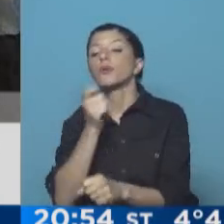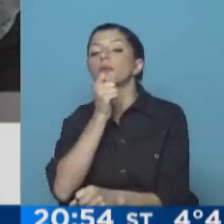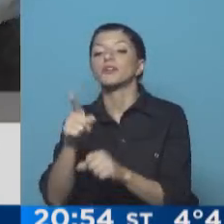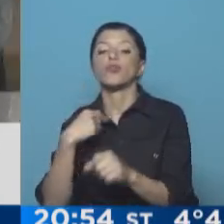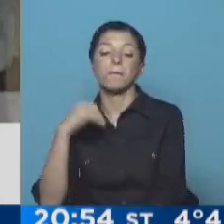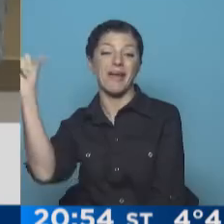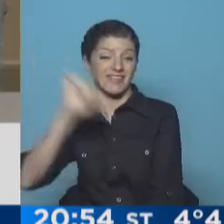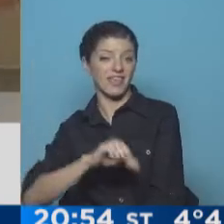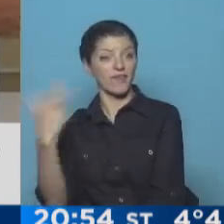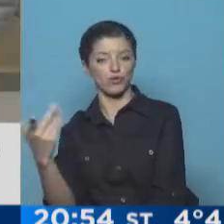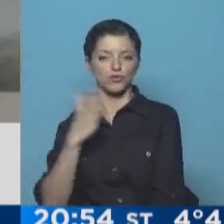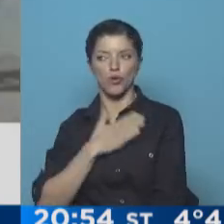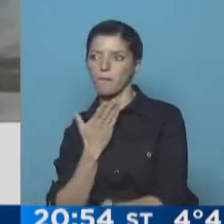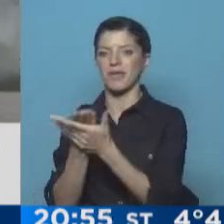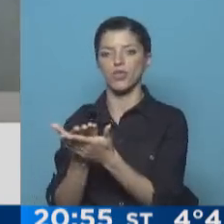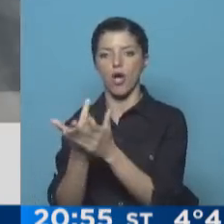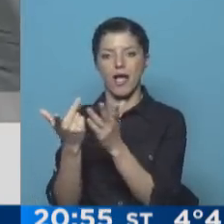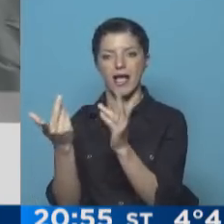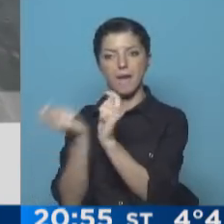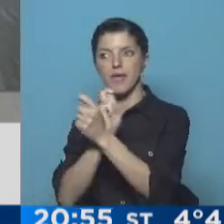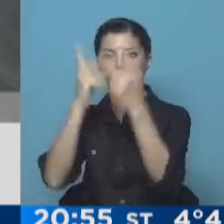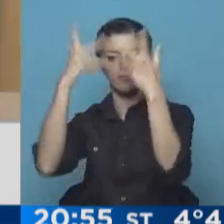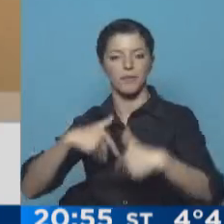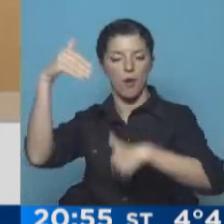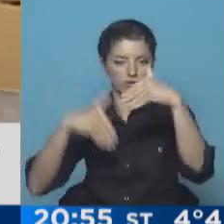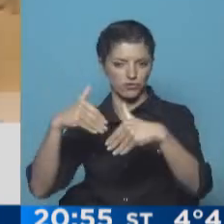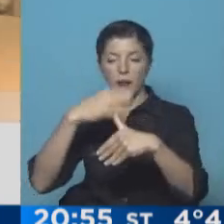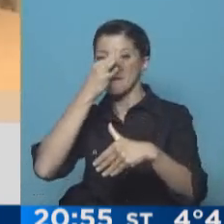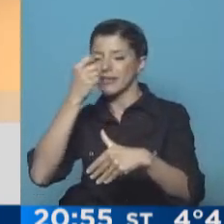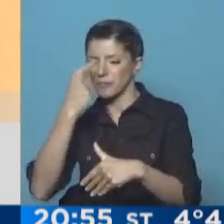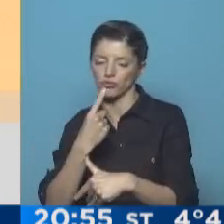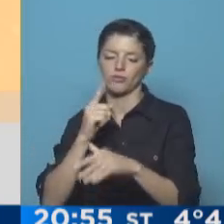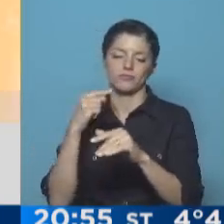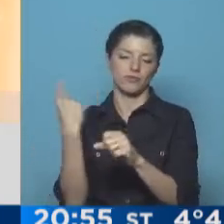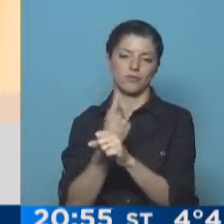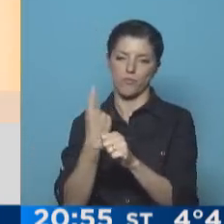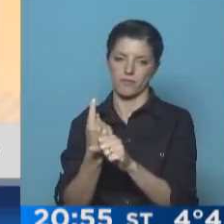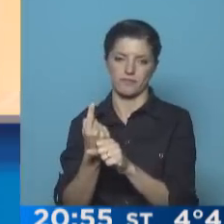entonces estoy pidiendo que cambien el sistema electoral en 20 minutos. Eso es absurdo.